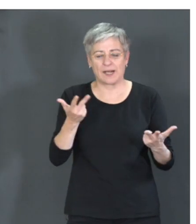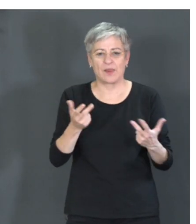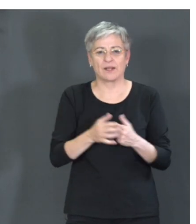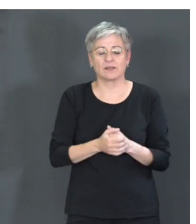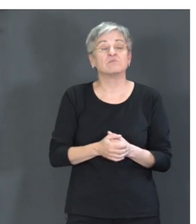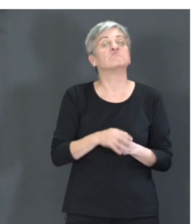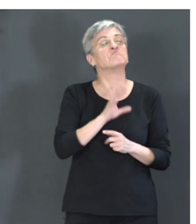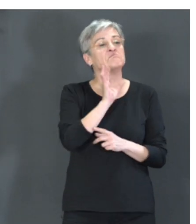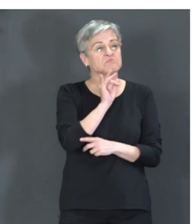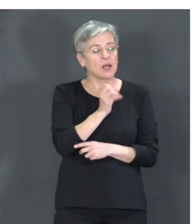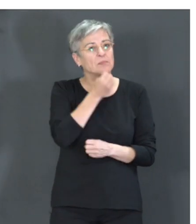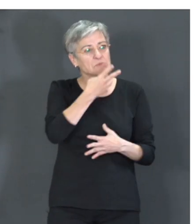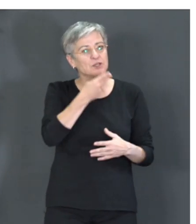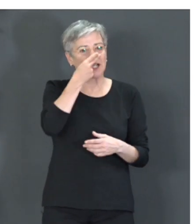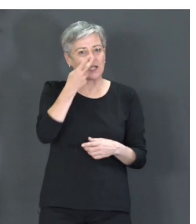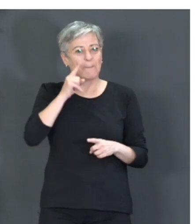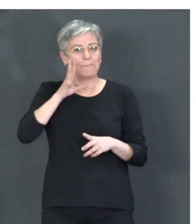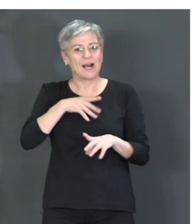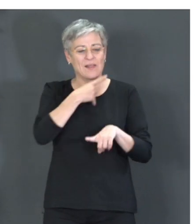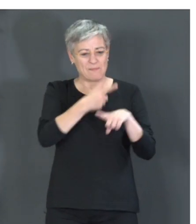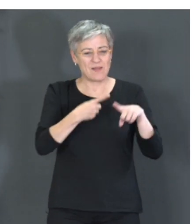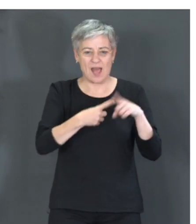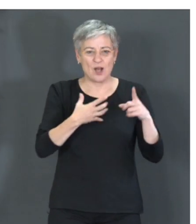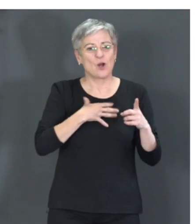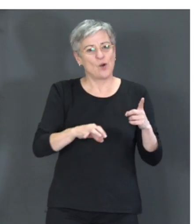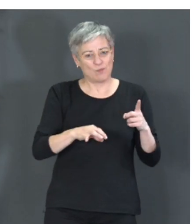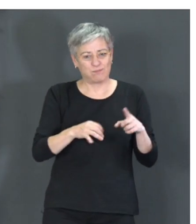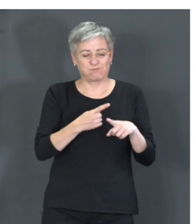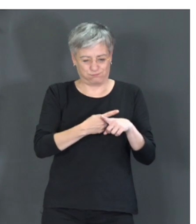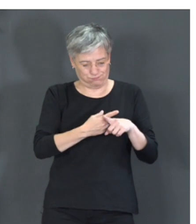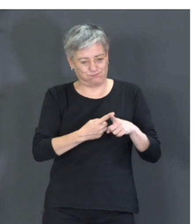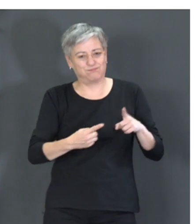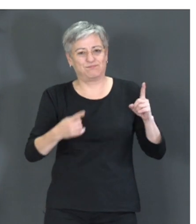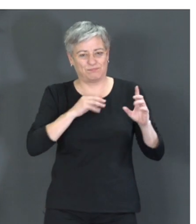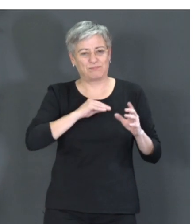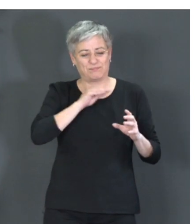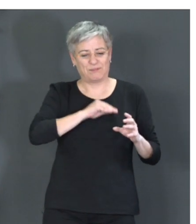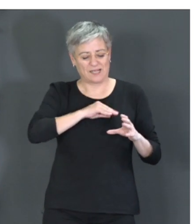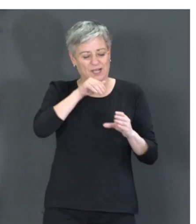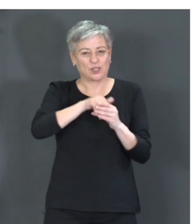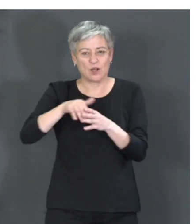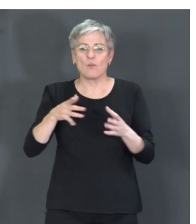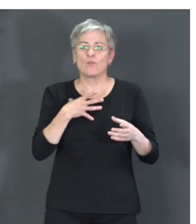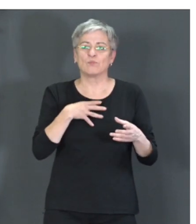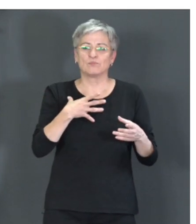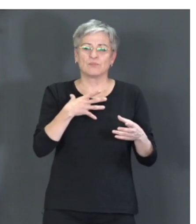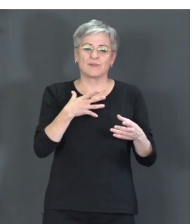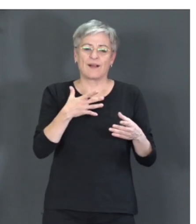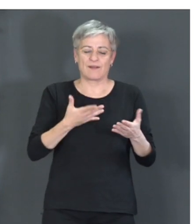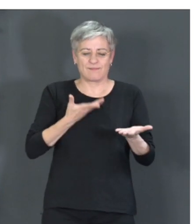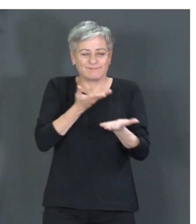muy interesante. Parecía que esta media hora iba a dar para mucho, pero nos ha dado casi para poner encima de la mesa un montón